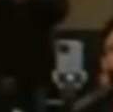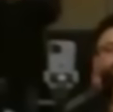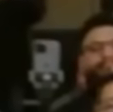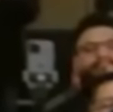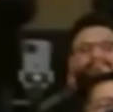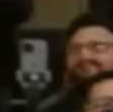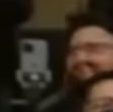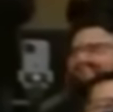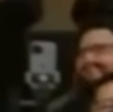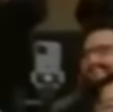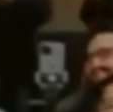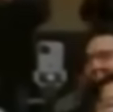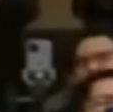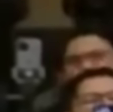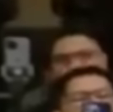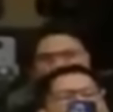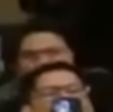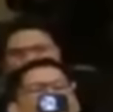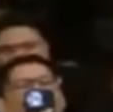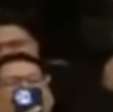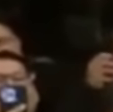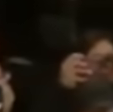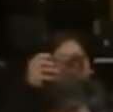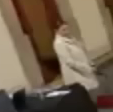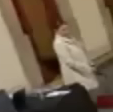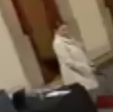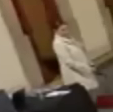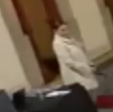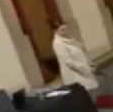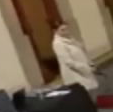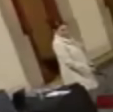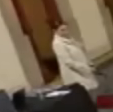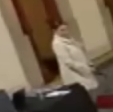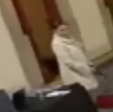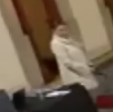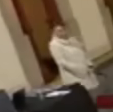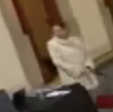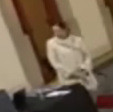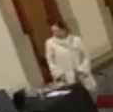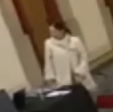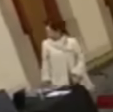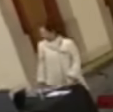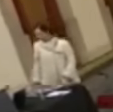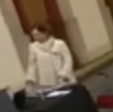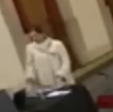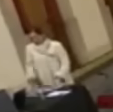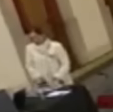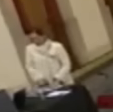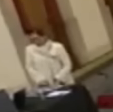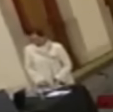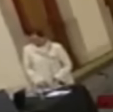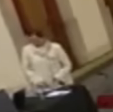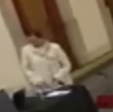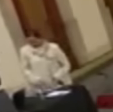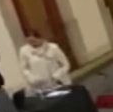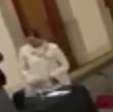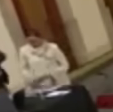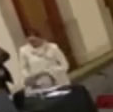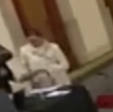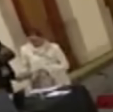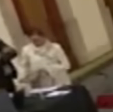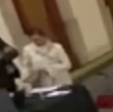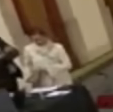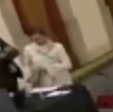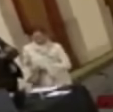en 3.9% general y presupuestal de 3.1%. Entonces es un presupuesto muy responsable que hemos estado